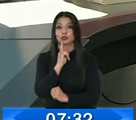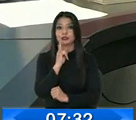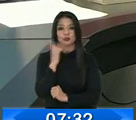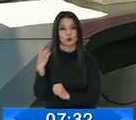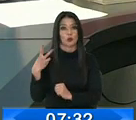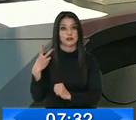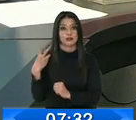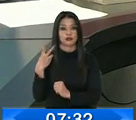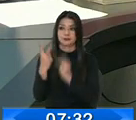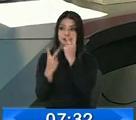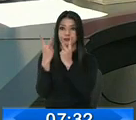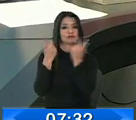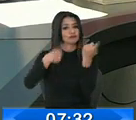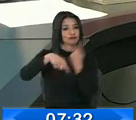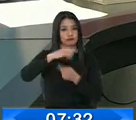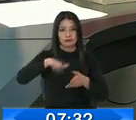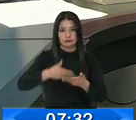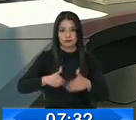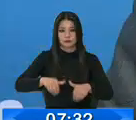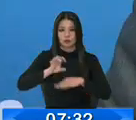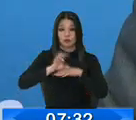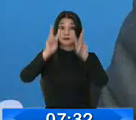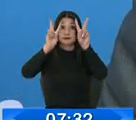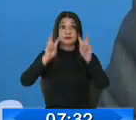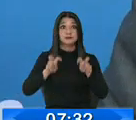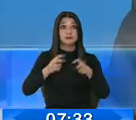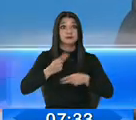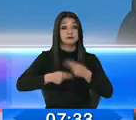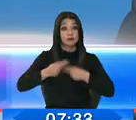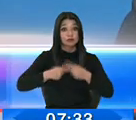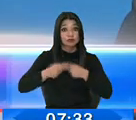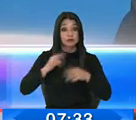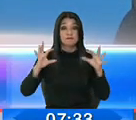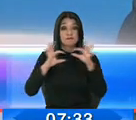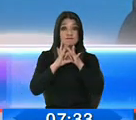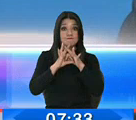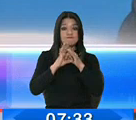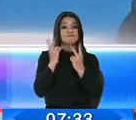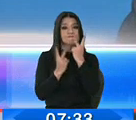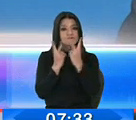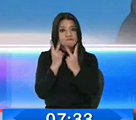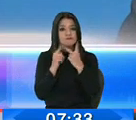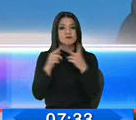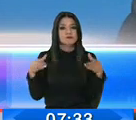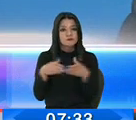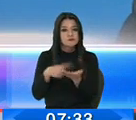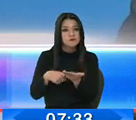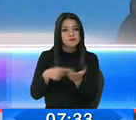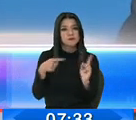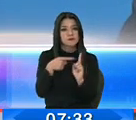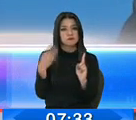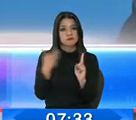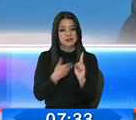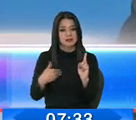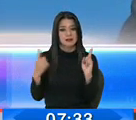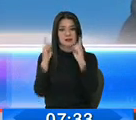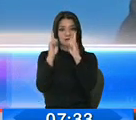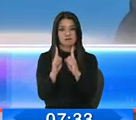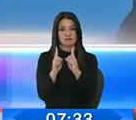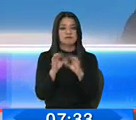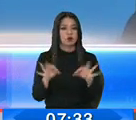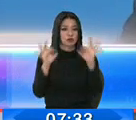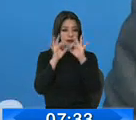agenda potente, una agenda que no solamente incluyó los temas relacionados a la visita o la reunión que tuvieron los presidentes, además que es un hecho